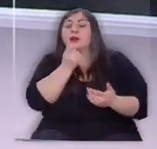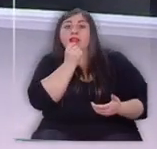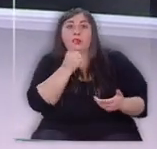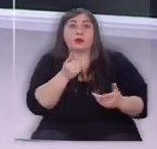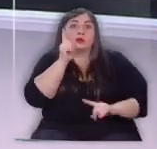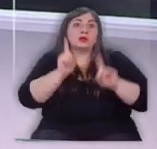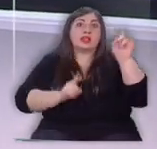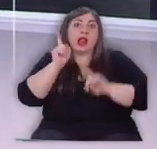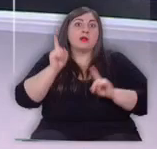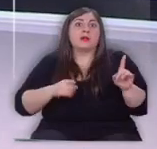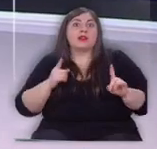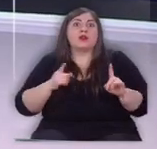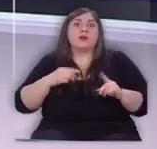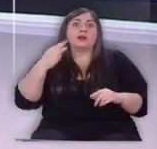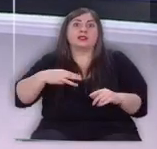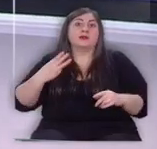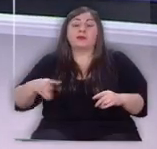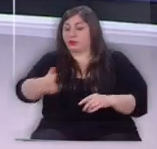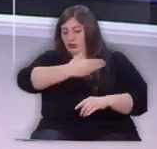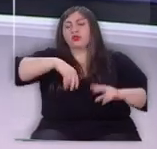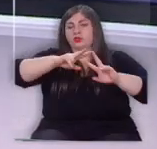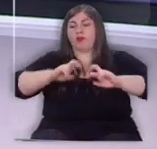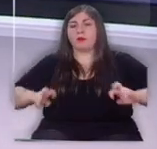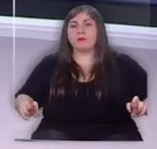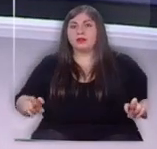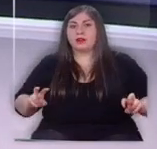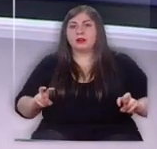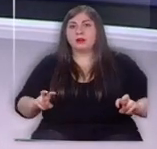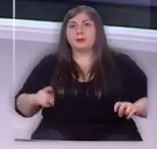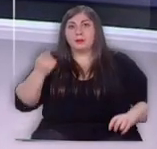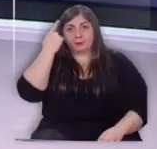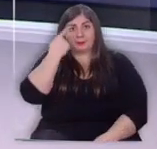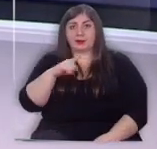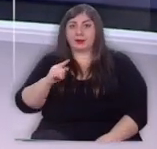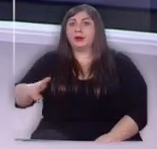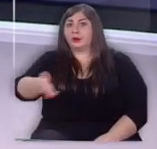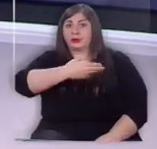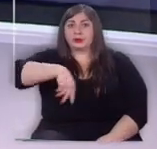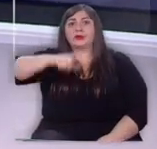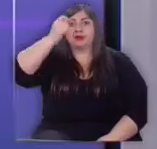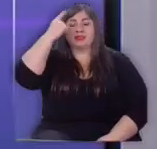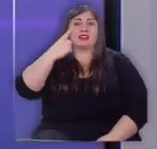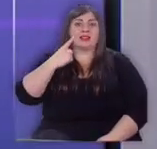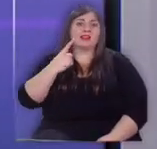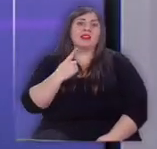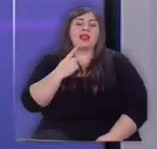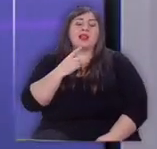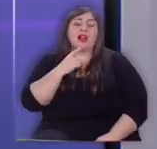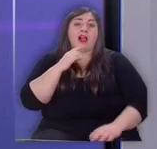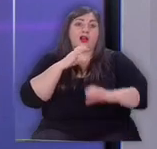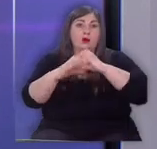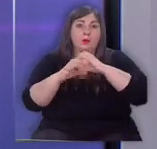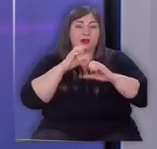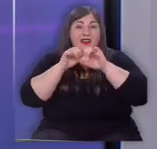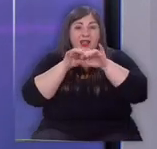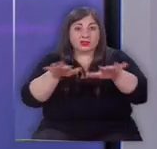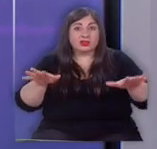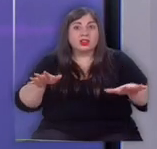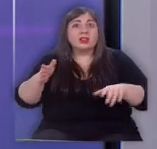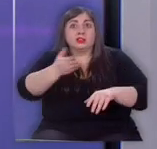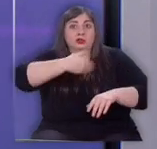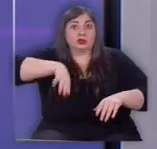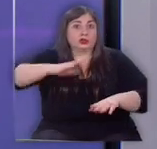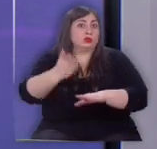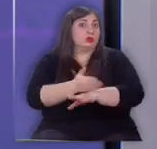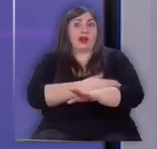denuncia, se le pasó a la municipalidad. Nosotros vamos a investigar, pero nosotros nos enteramos por los medios de comunicación, y si nos hubiésemos